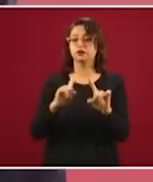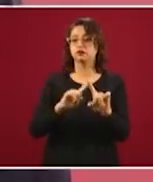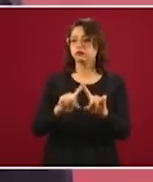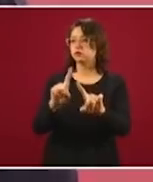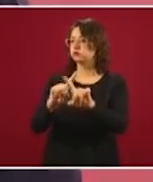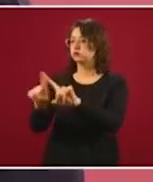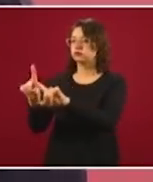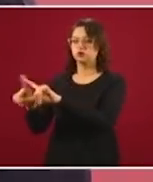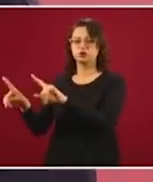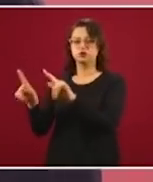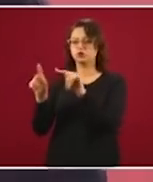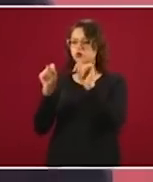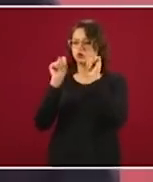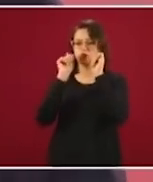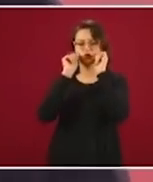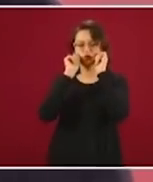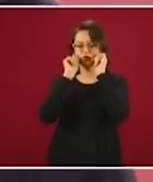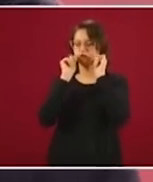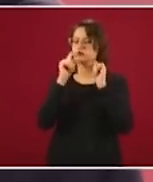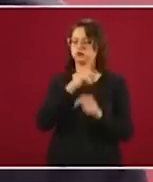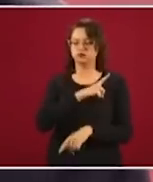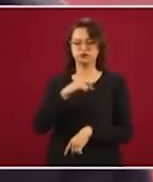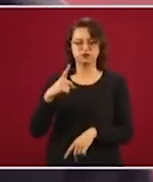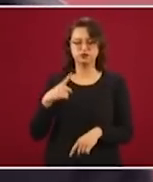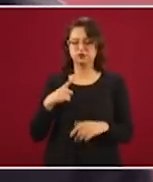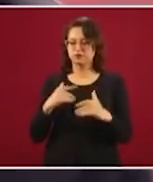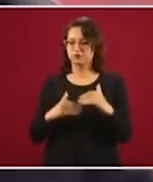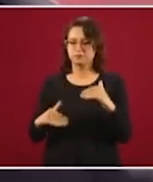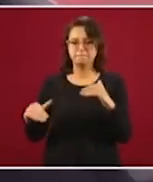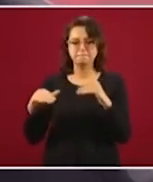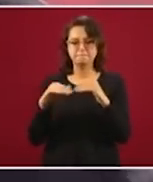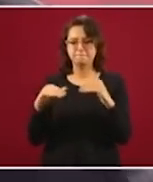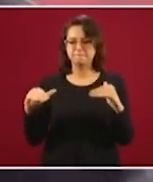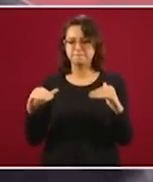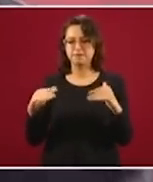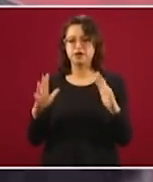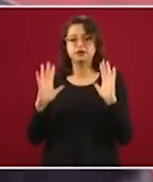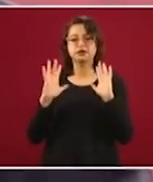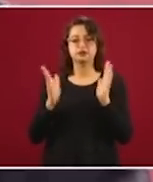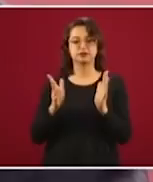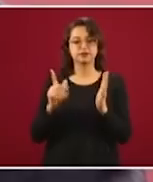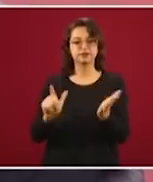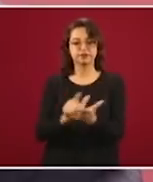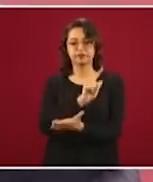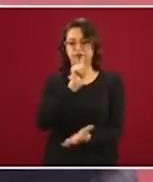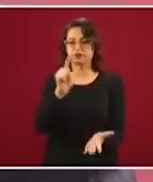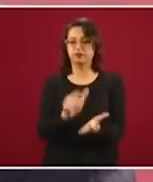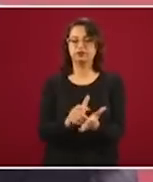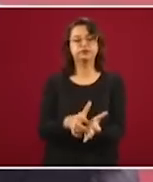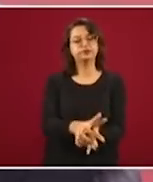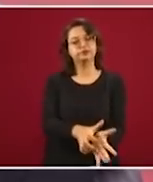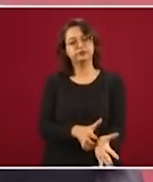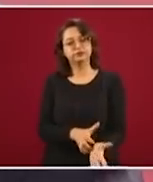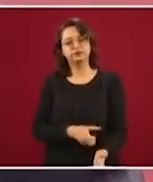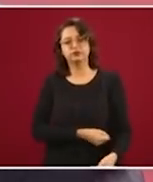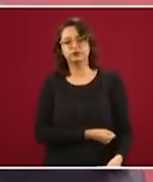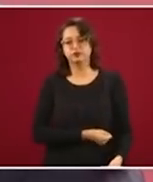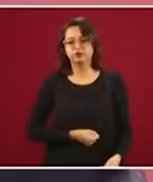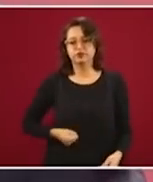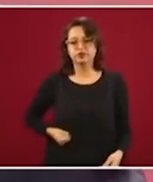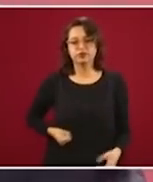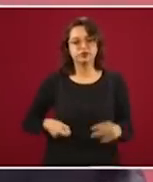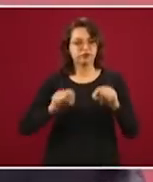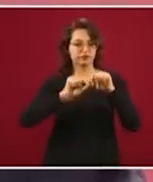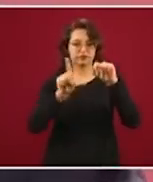institución del gobierno federal. Hay ya una ley de austeridad de